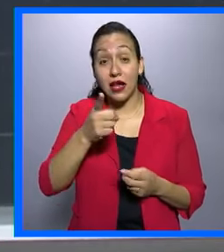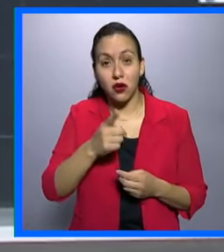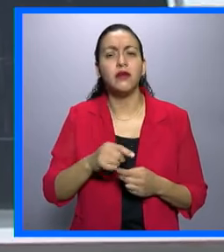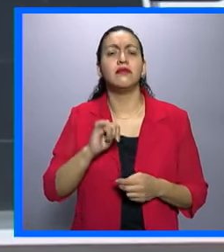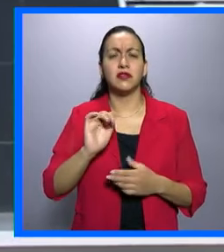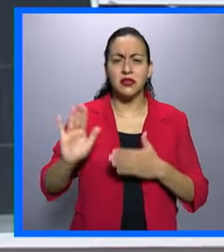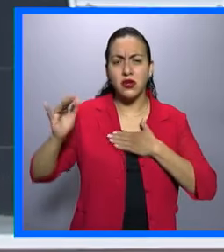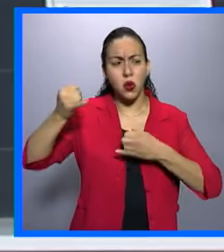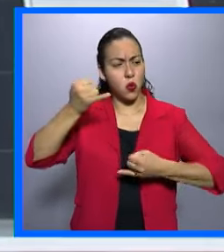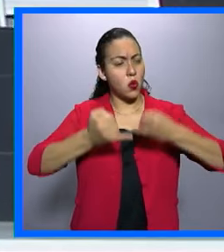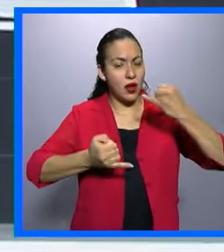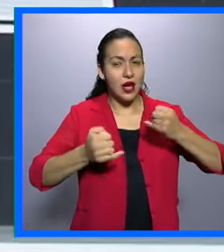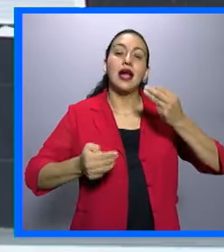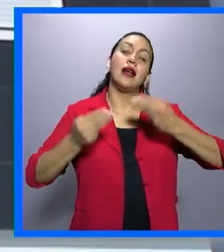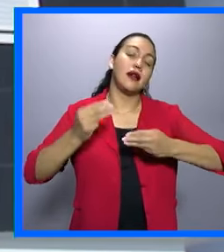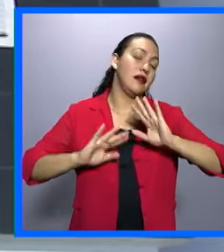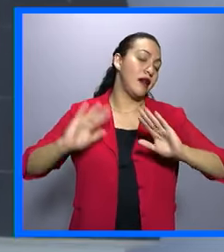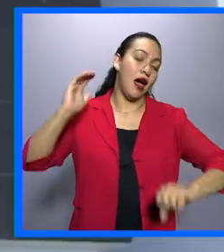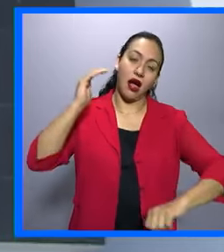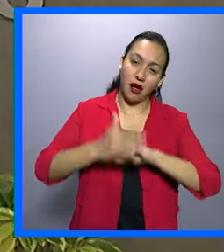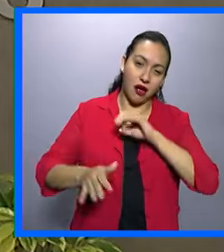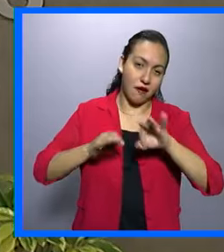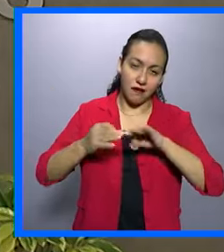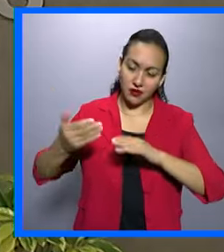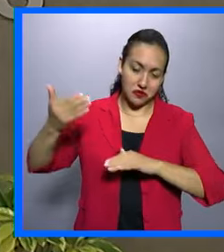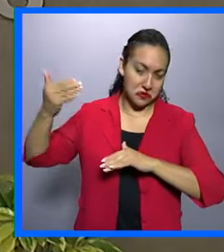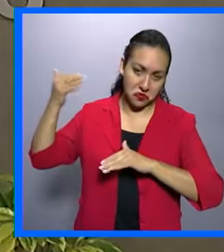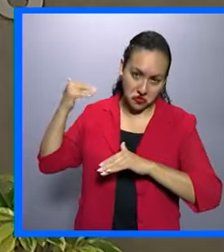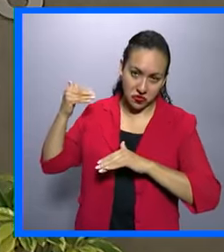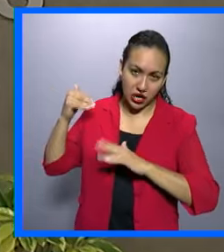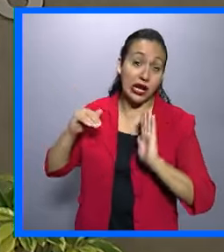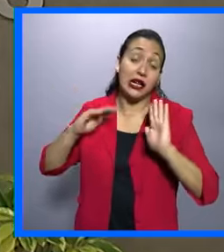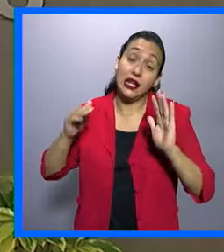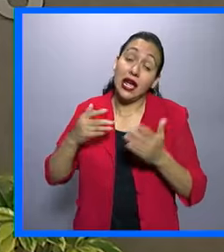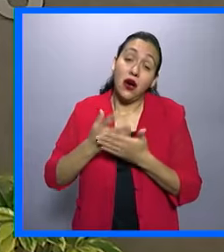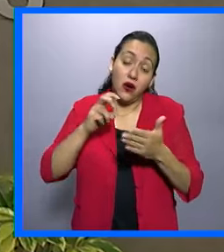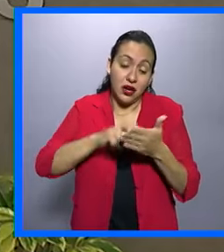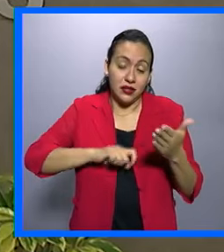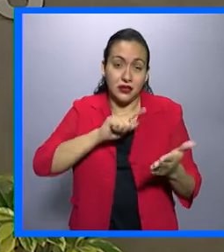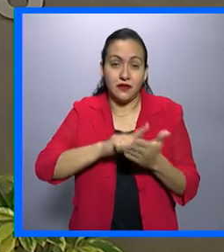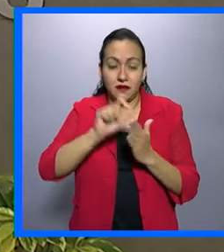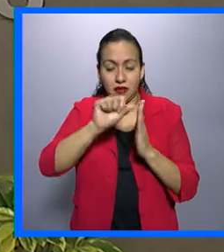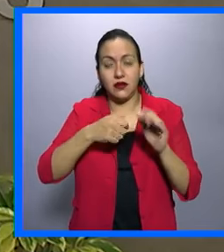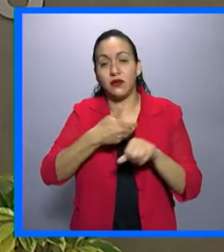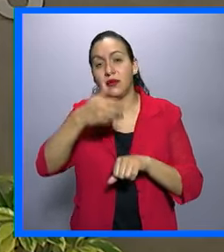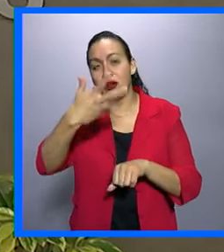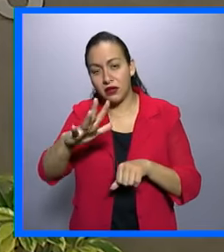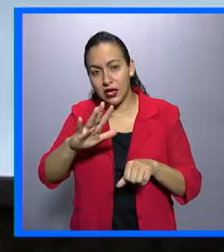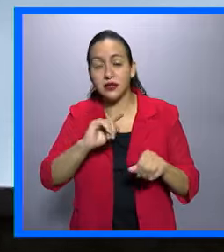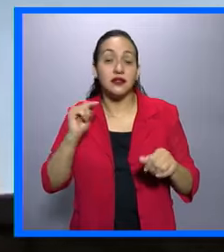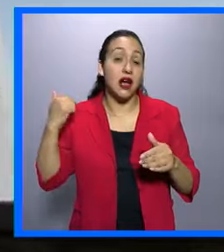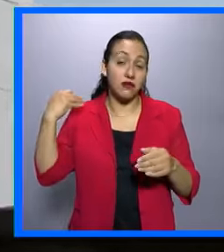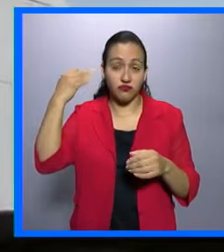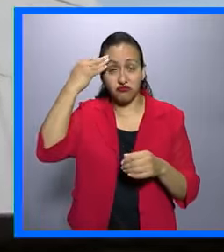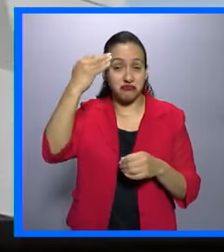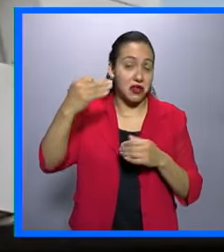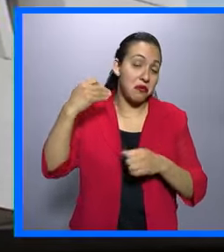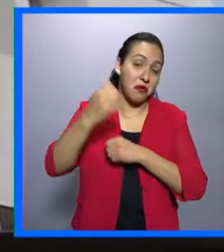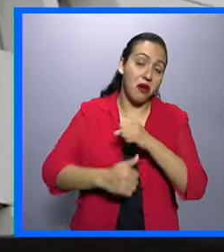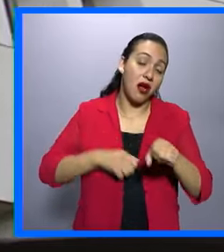con jueces y magistrados retirados de cumplir con el mandato del artículo 10º transitorio de la